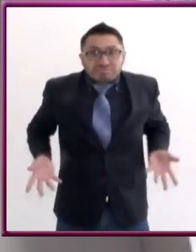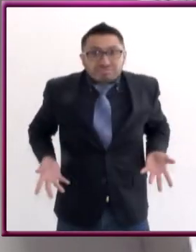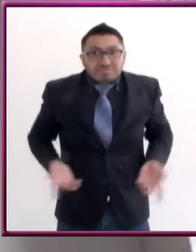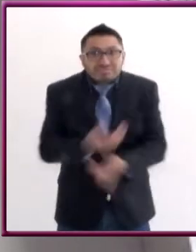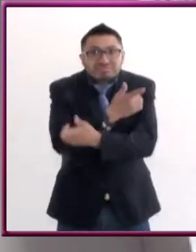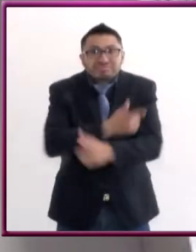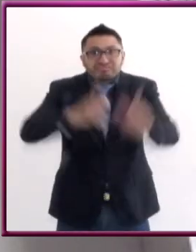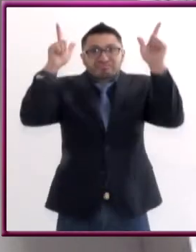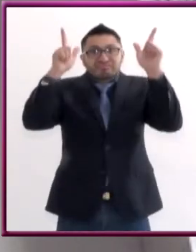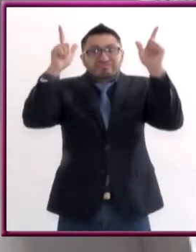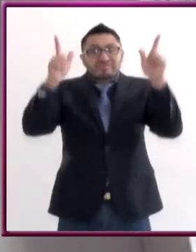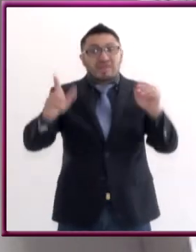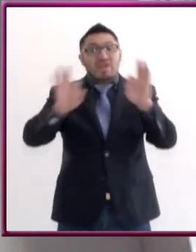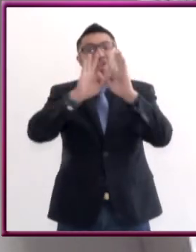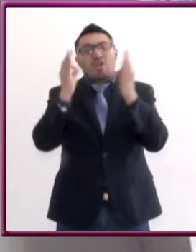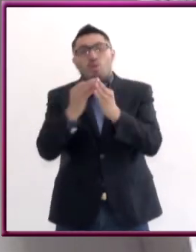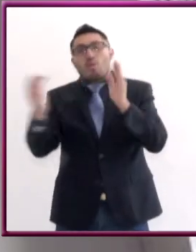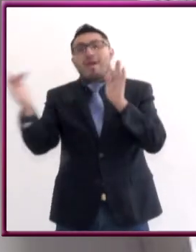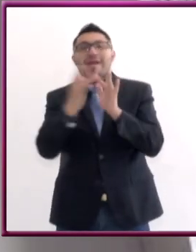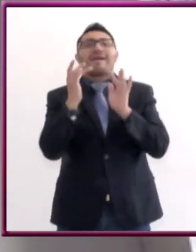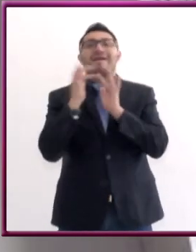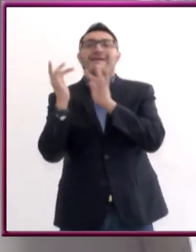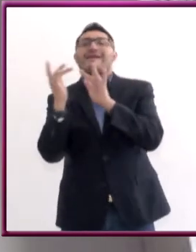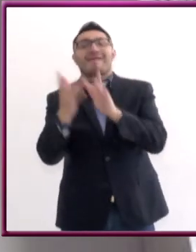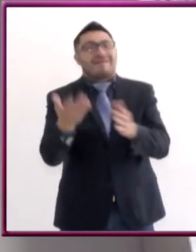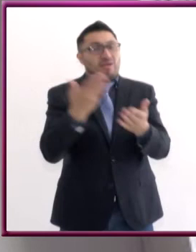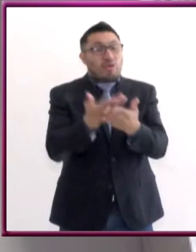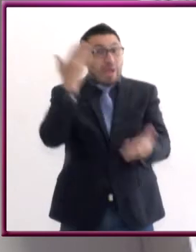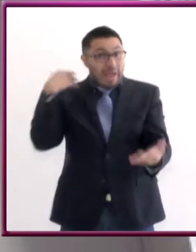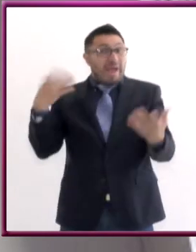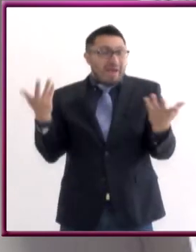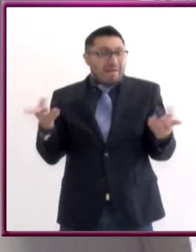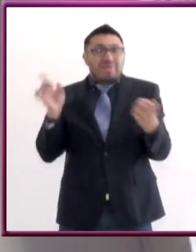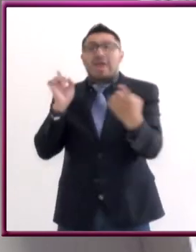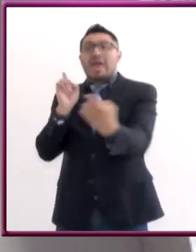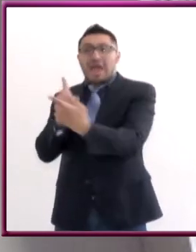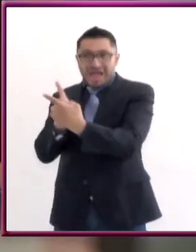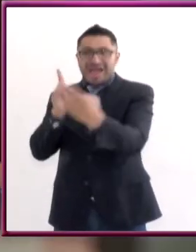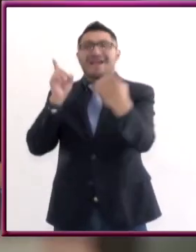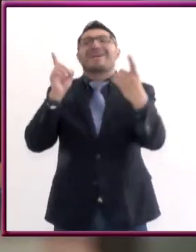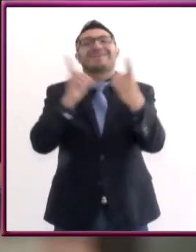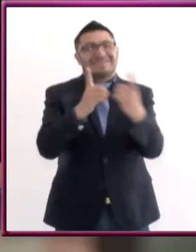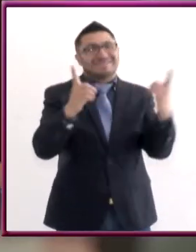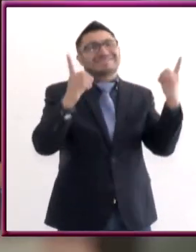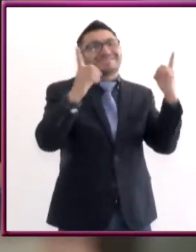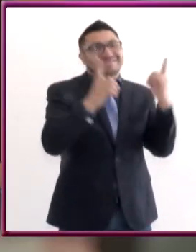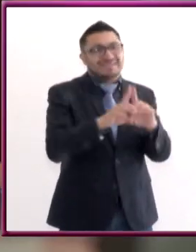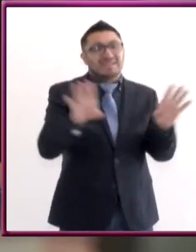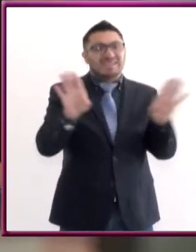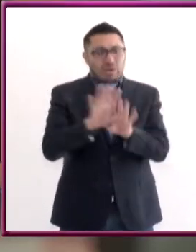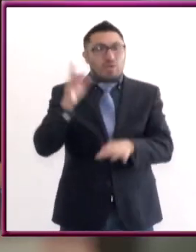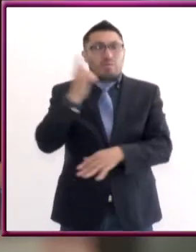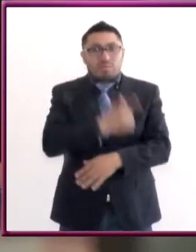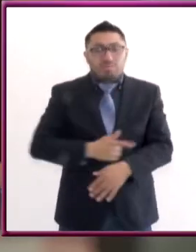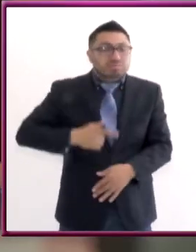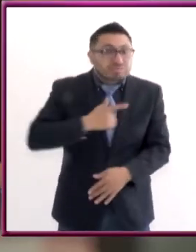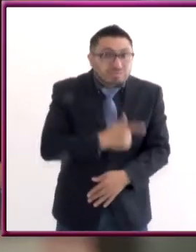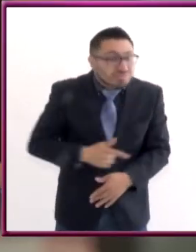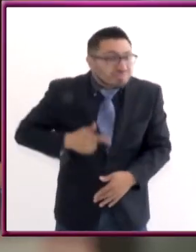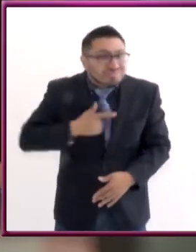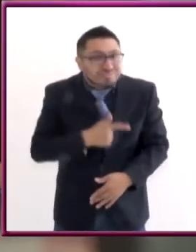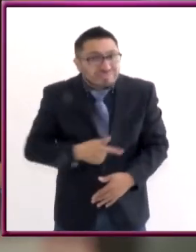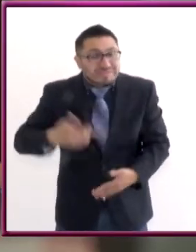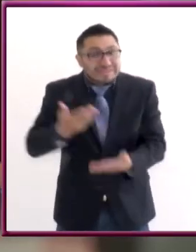la posibilidad de entrar en contacto como lo hacíamos con otras personas, de disfrutar de lo